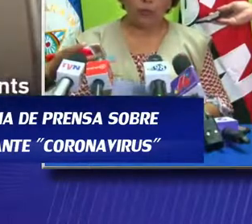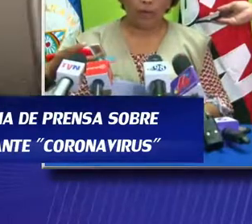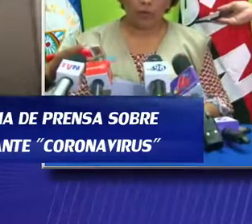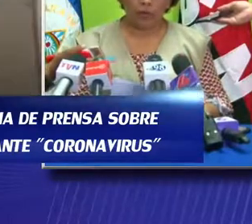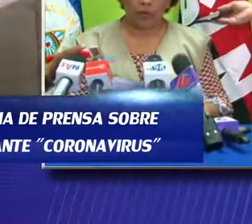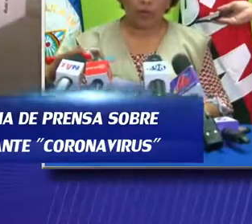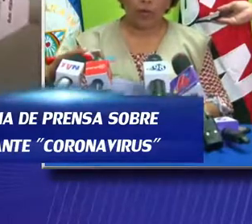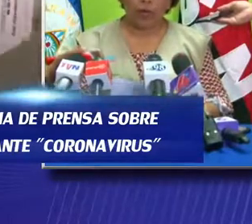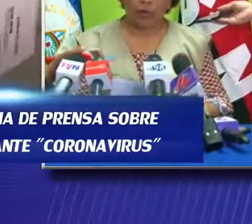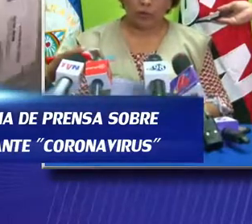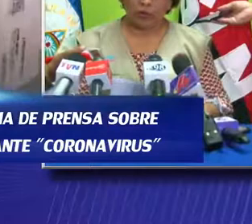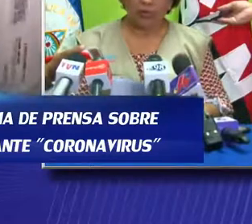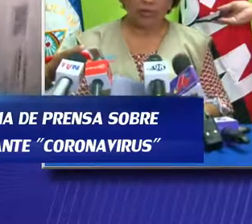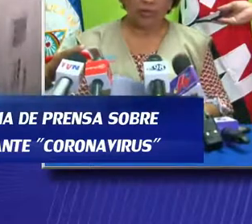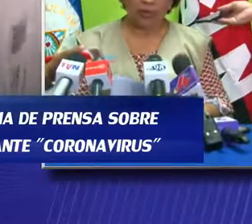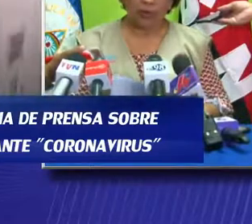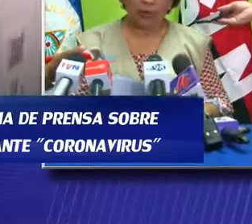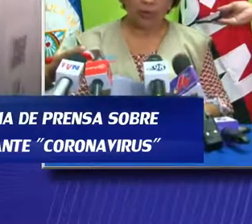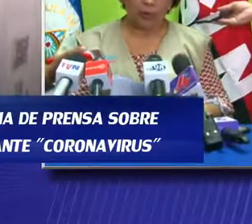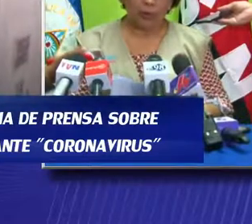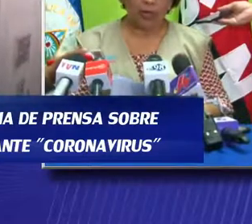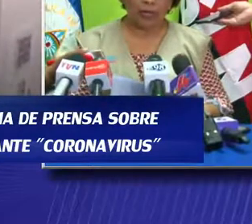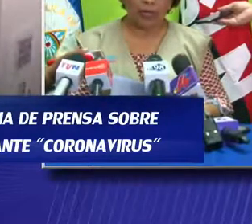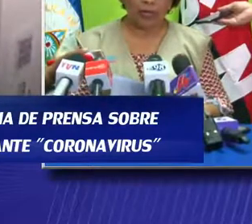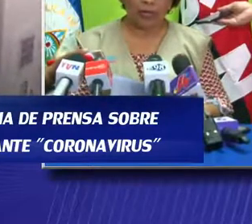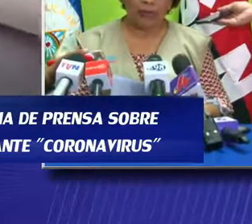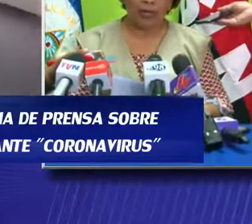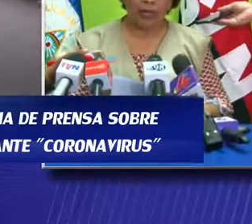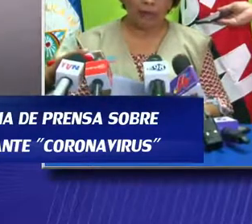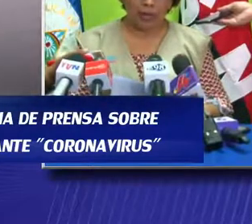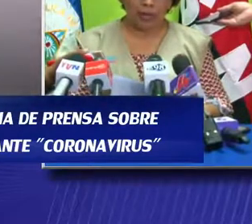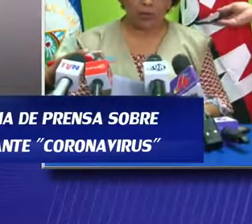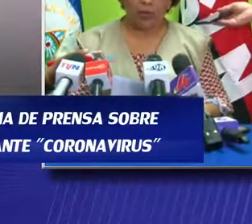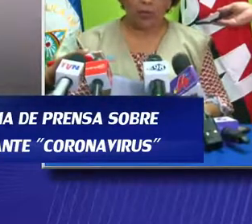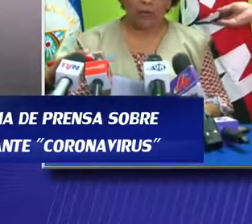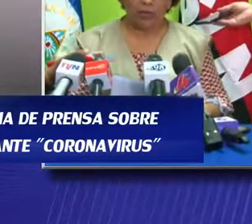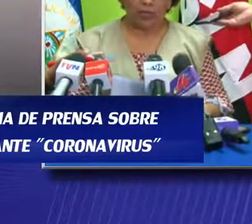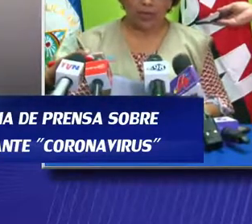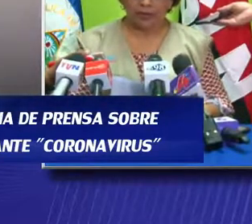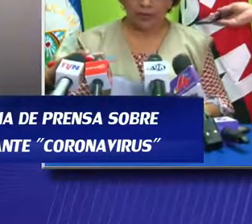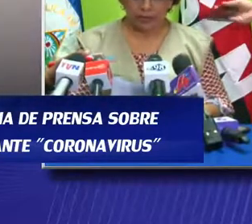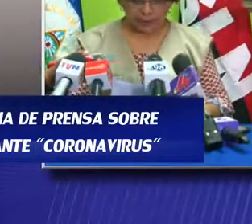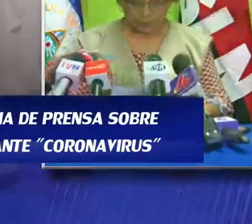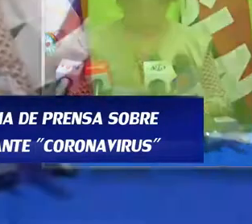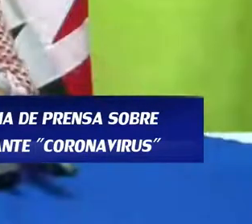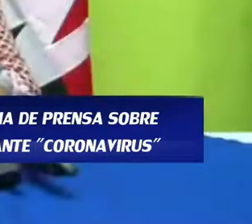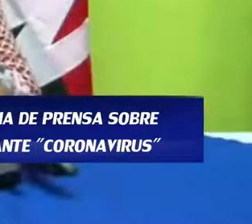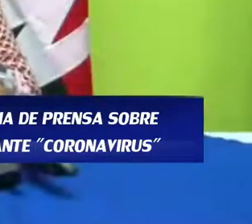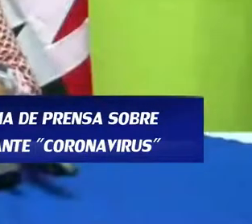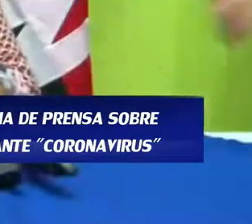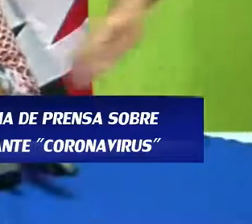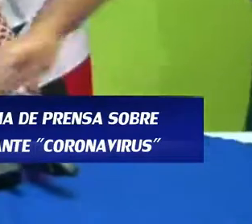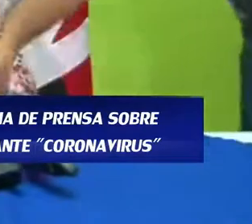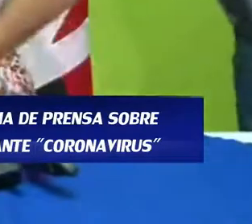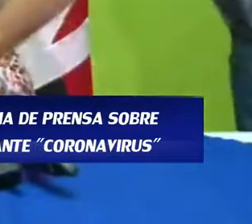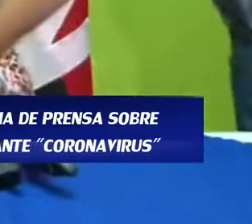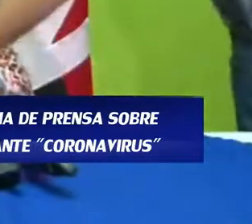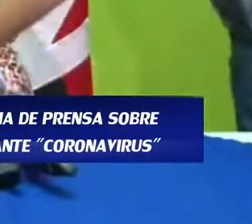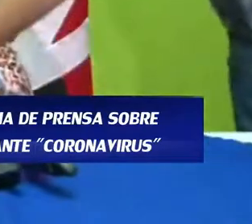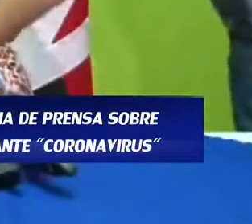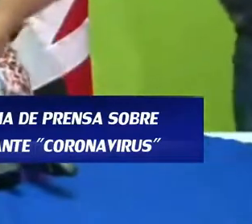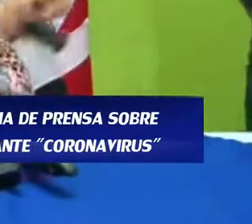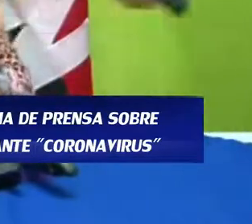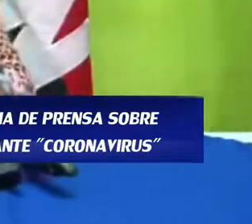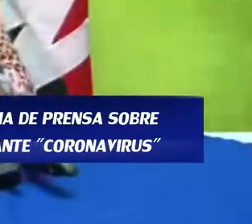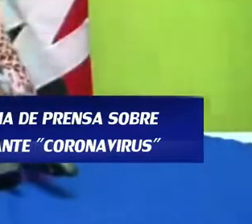evitar complicaciones o situaciones de riesgo que pongan en la vida en peligro. Muchas gracias. Doctora Reyes, una pregunta nada más.